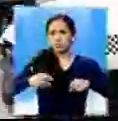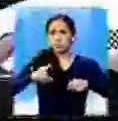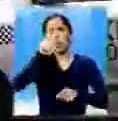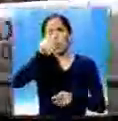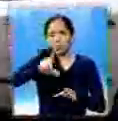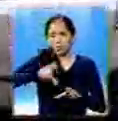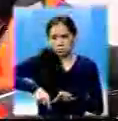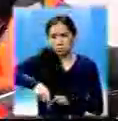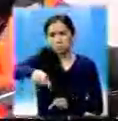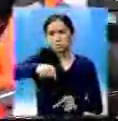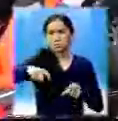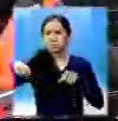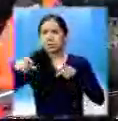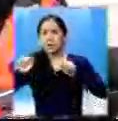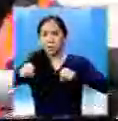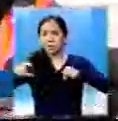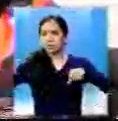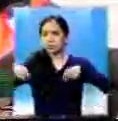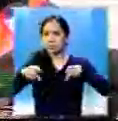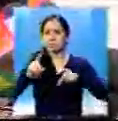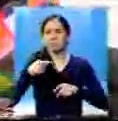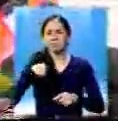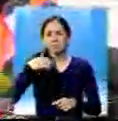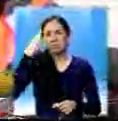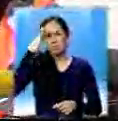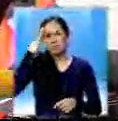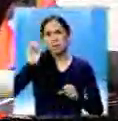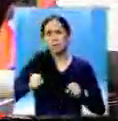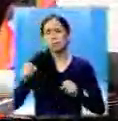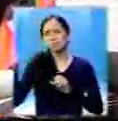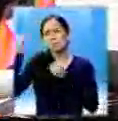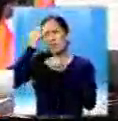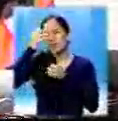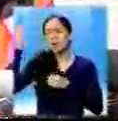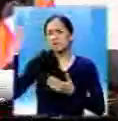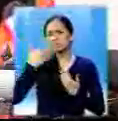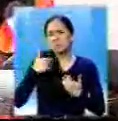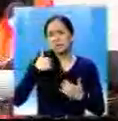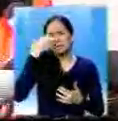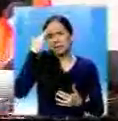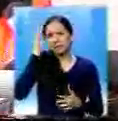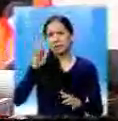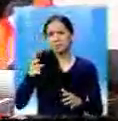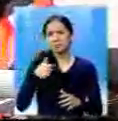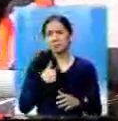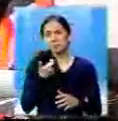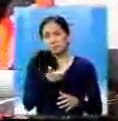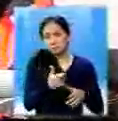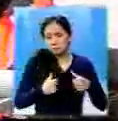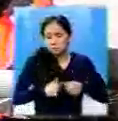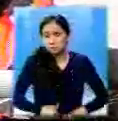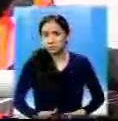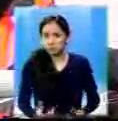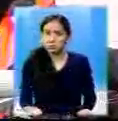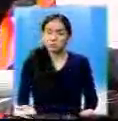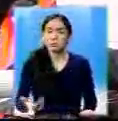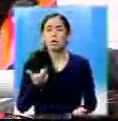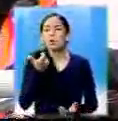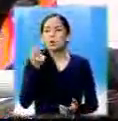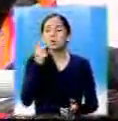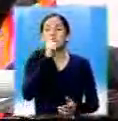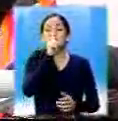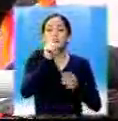carril. Estoy enterada de cómo están las cosas, y por eso estoy comprando el mío ahorita. ¿Va? Me